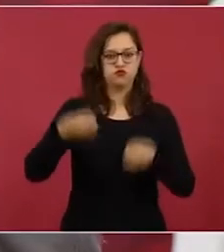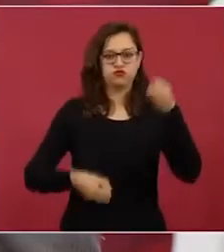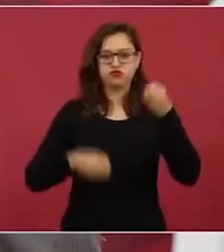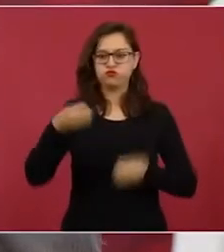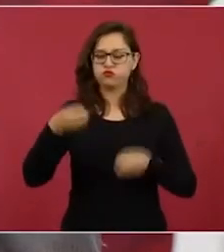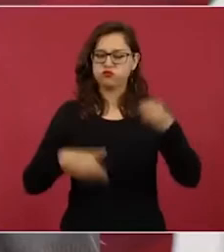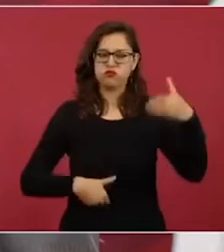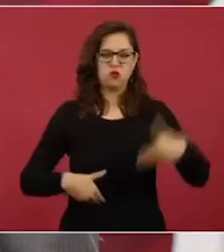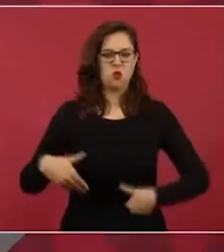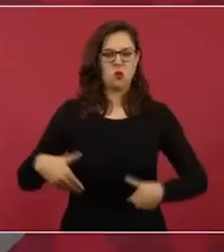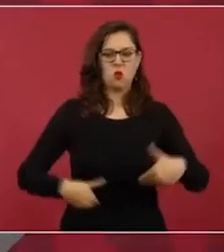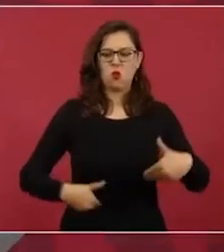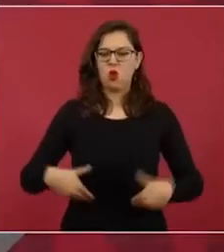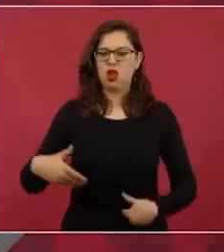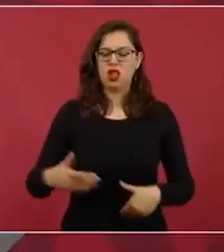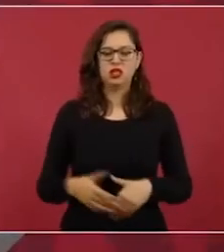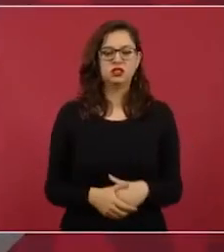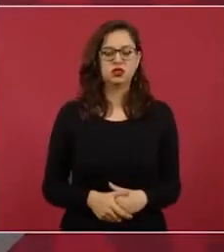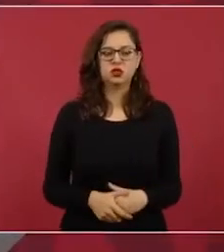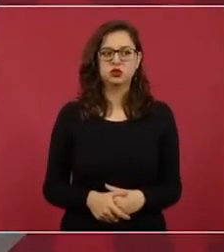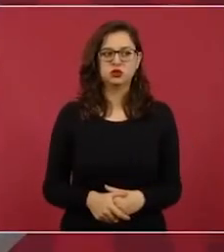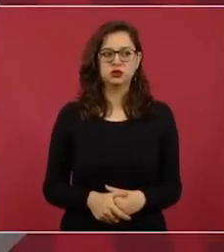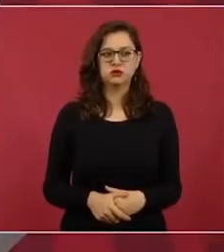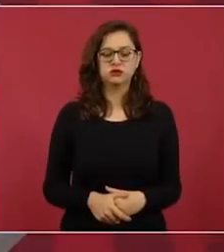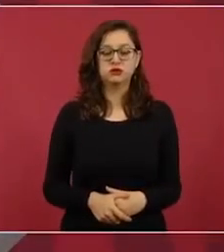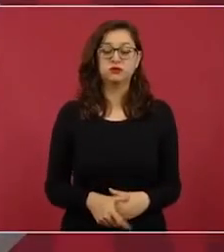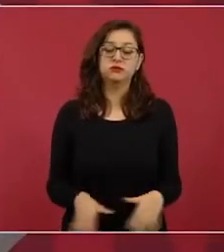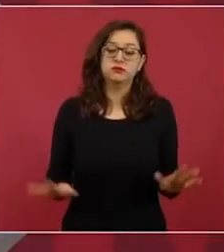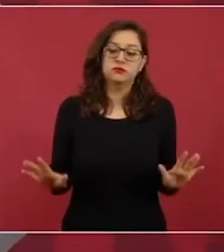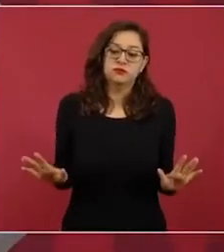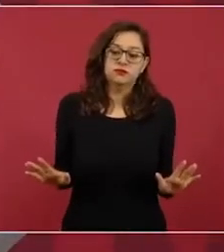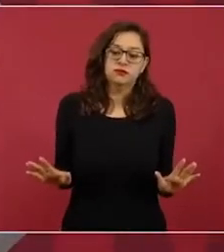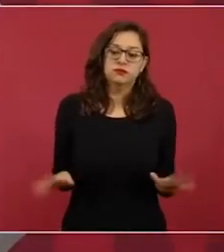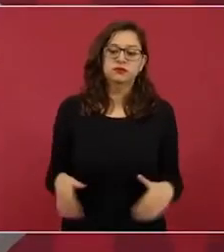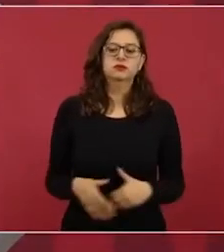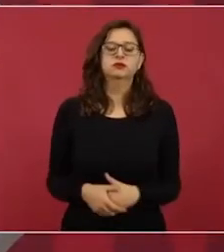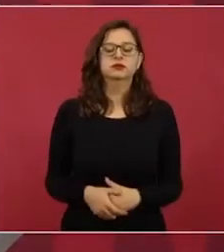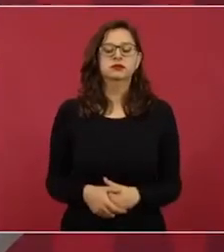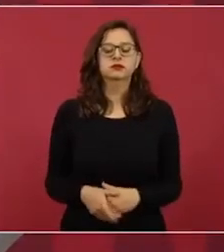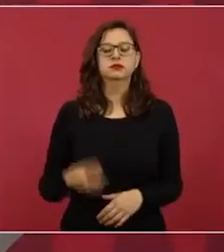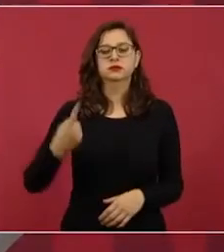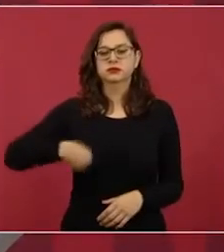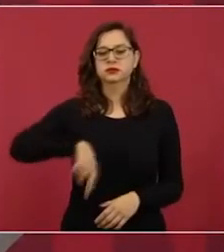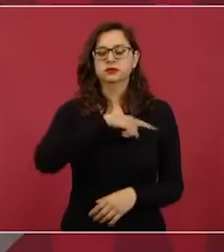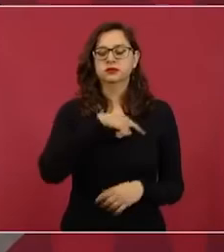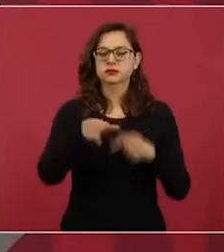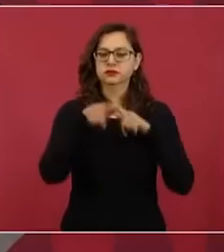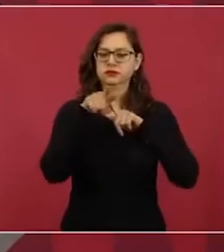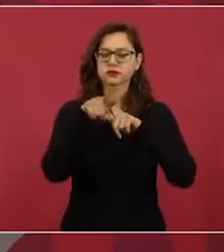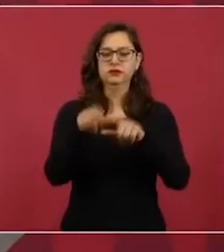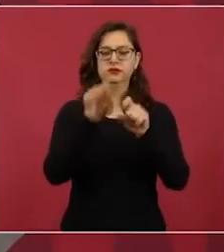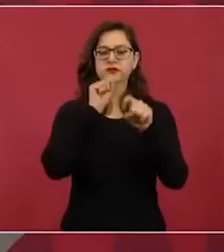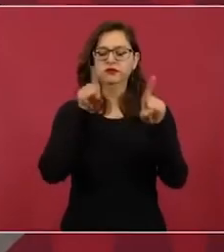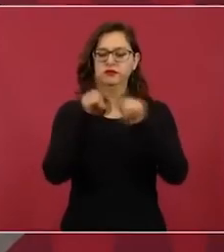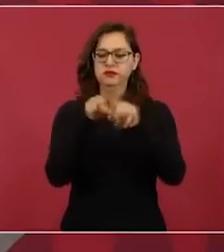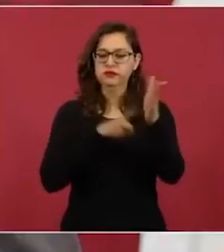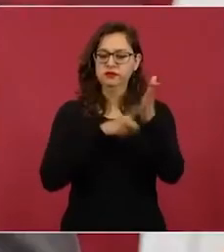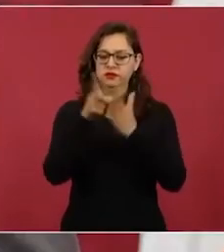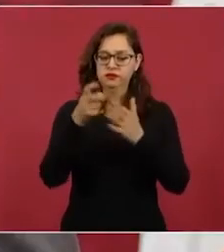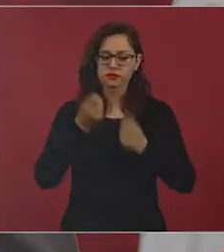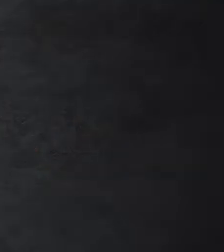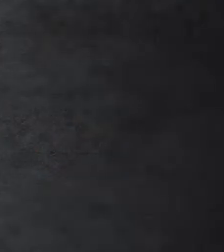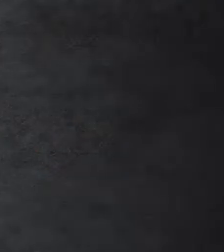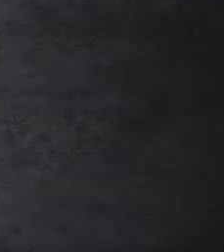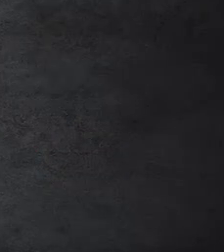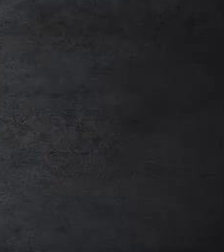no todos, afortunadamente. Pero en fin, vamos a seguir ejerciendo nuestro derecho a la réplica.